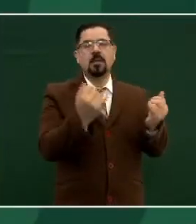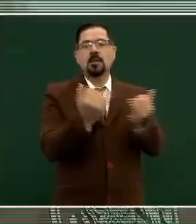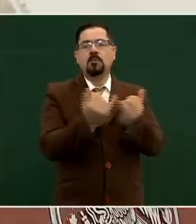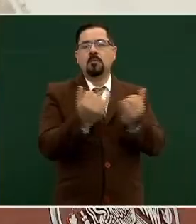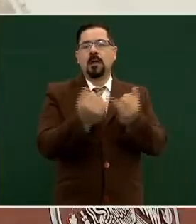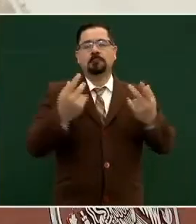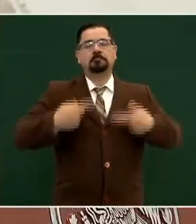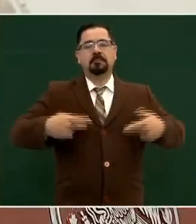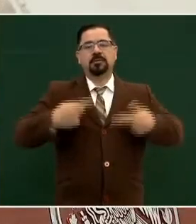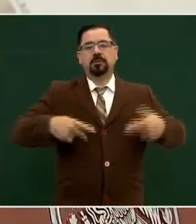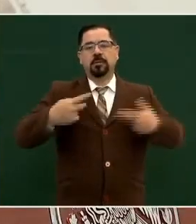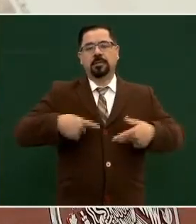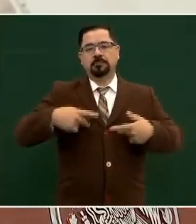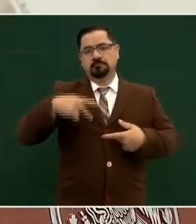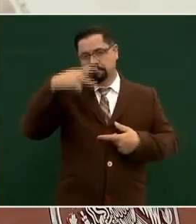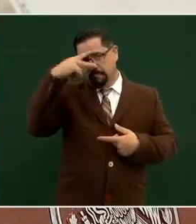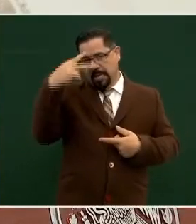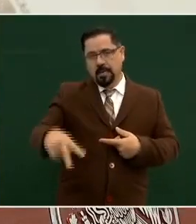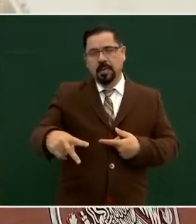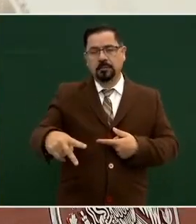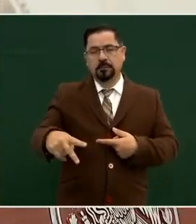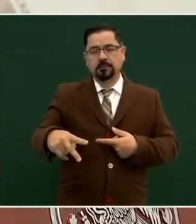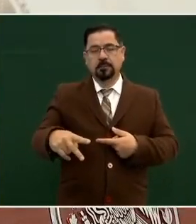que en momentos difíciles